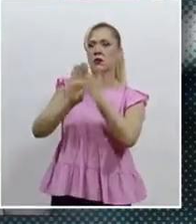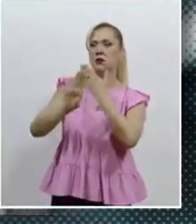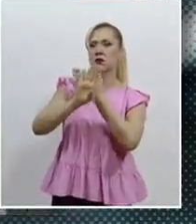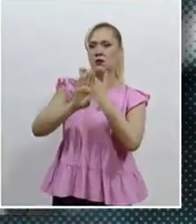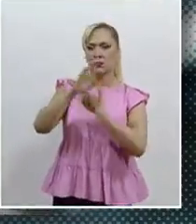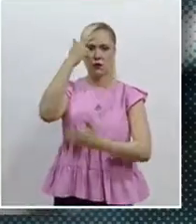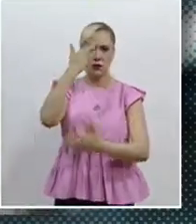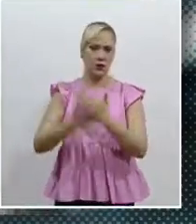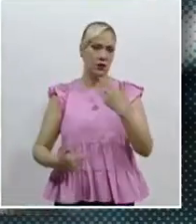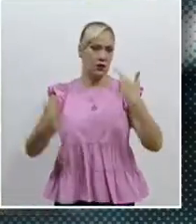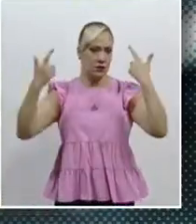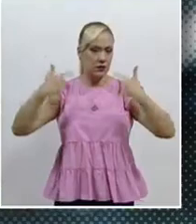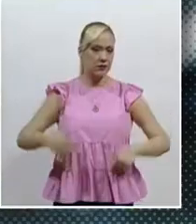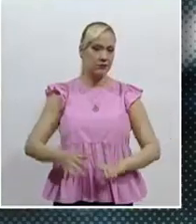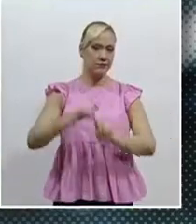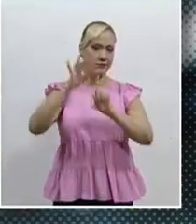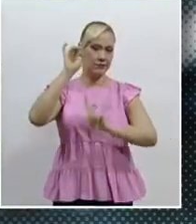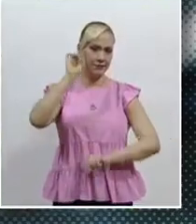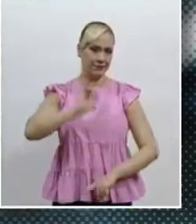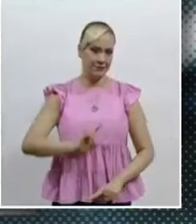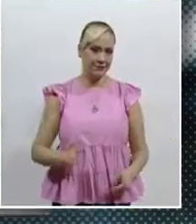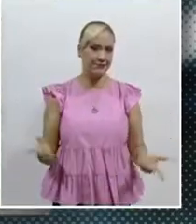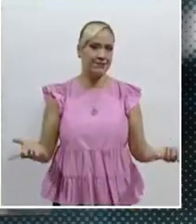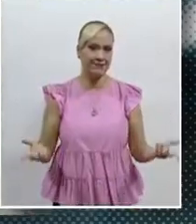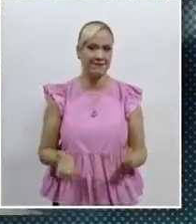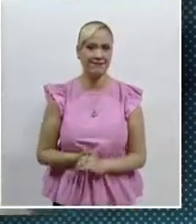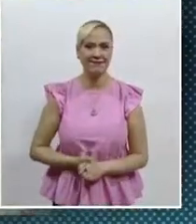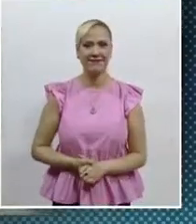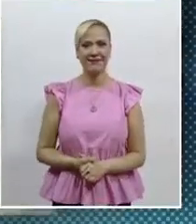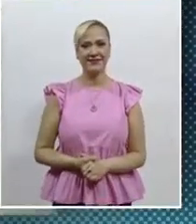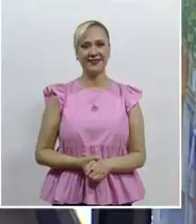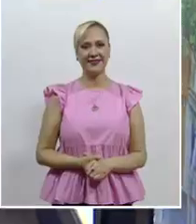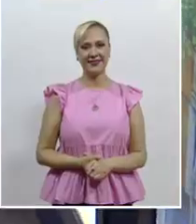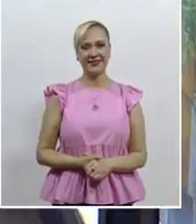Para el canal del Poder Judicial de la Federación, Jesús Daza.